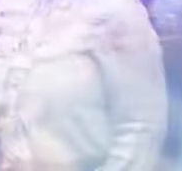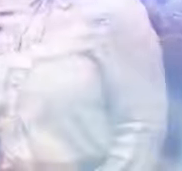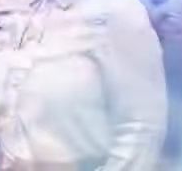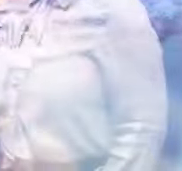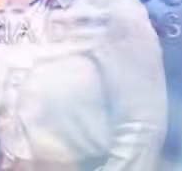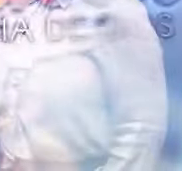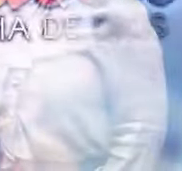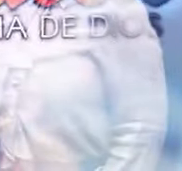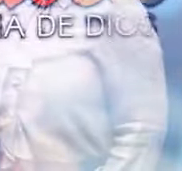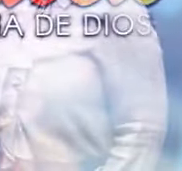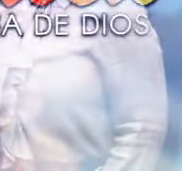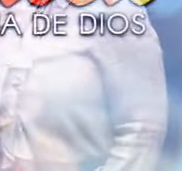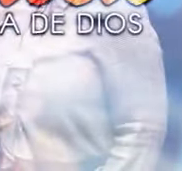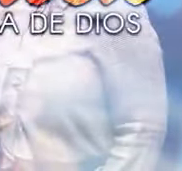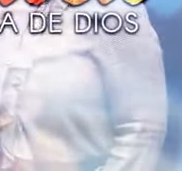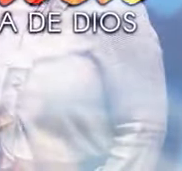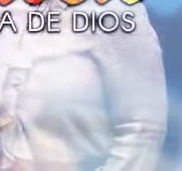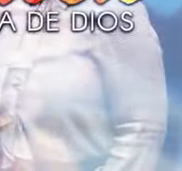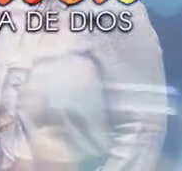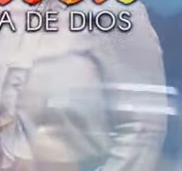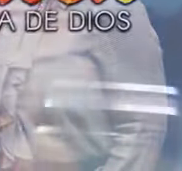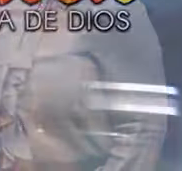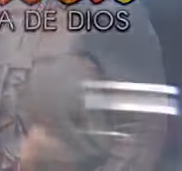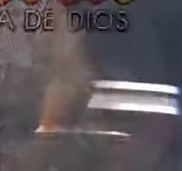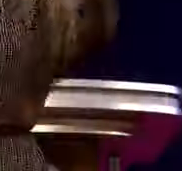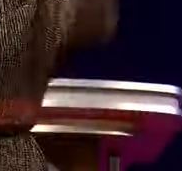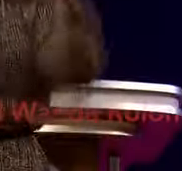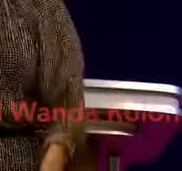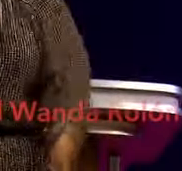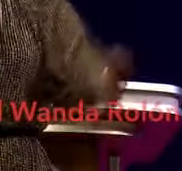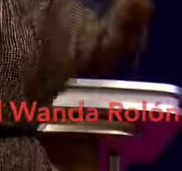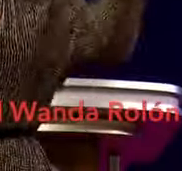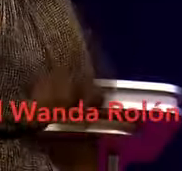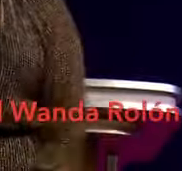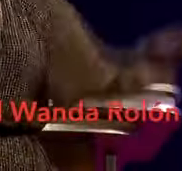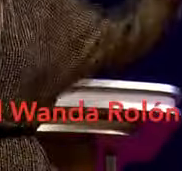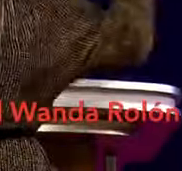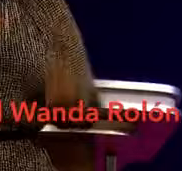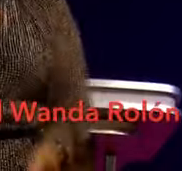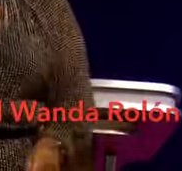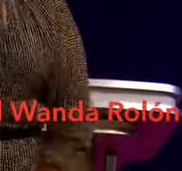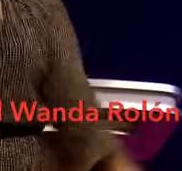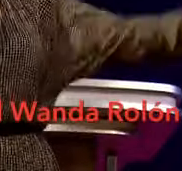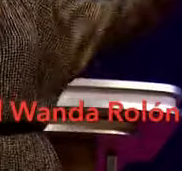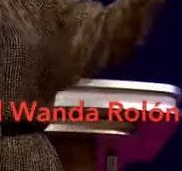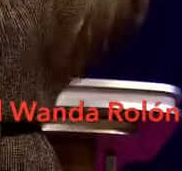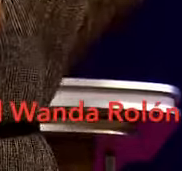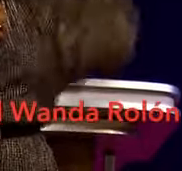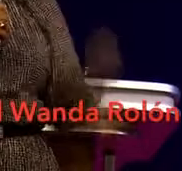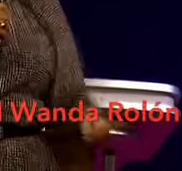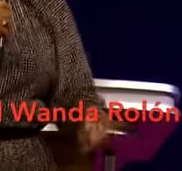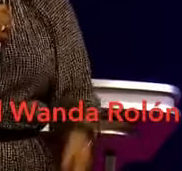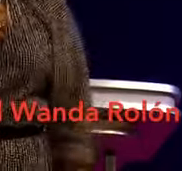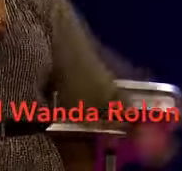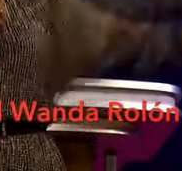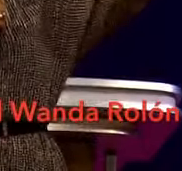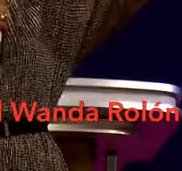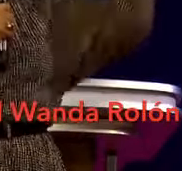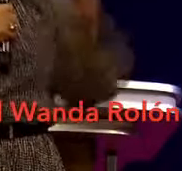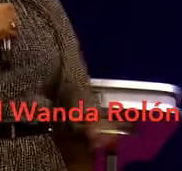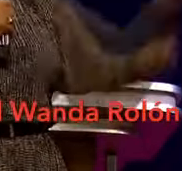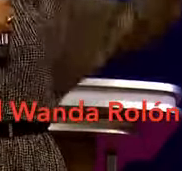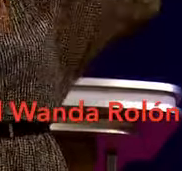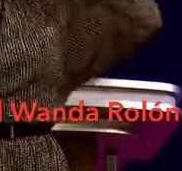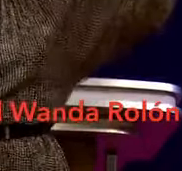Y el apóstol Wanda Rolón. Hablamos y testificamos de lo que hemos visto, de lo que hemos conocido, de